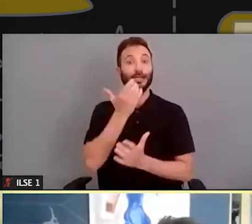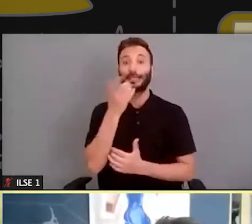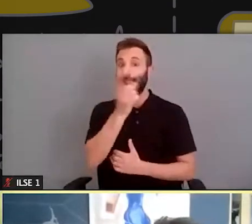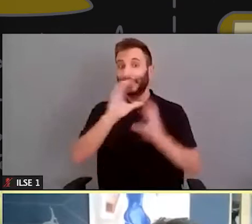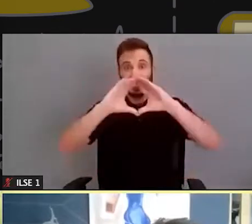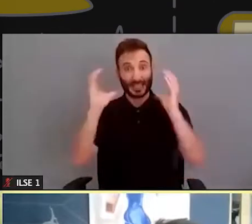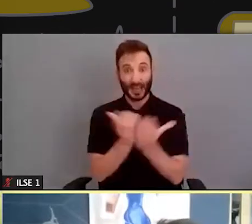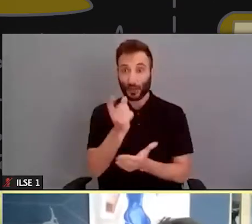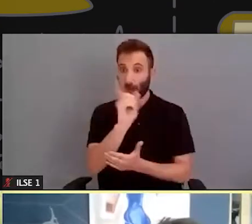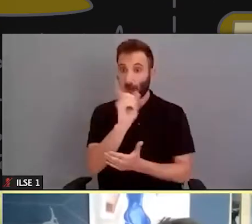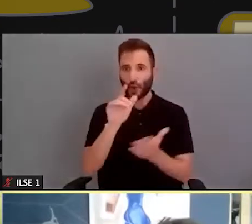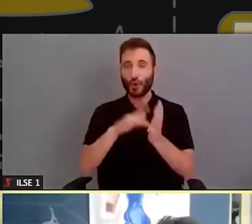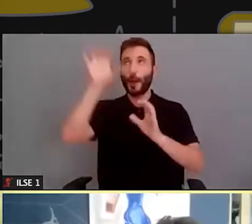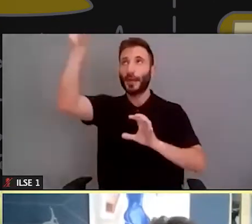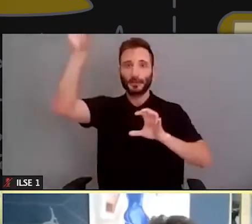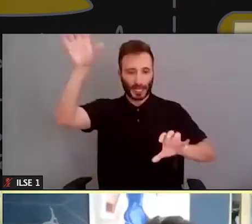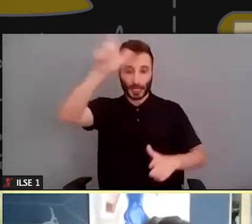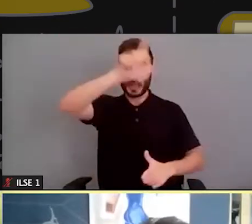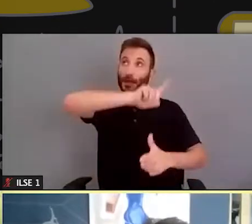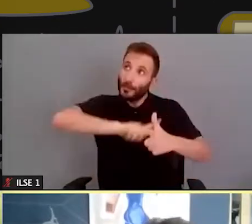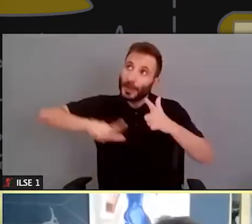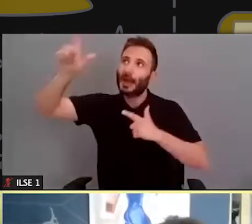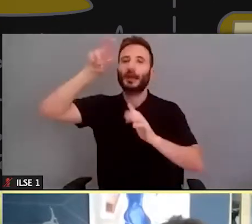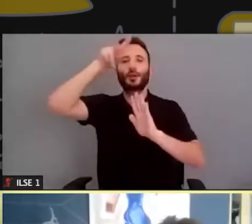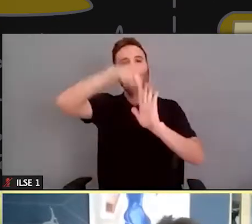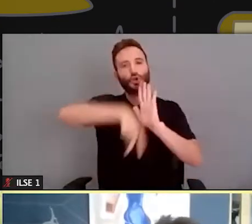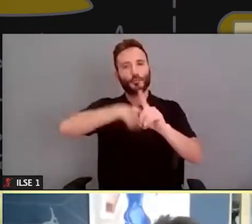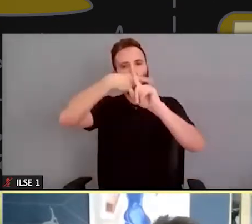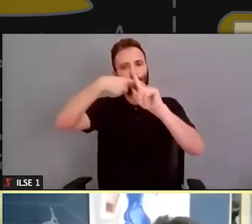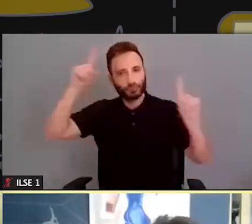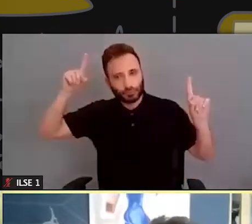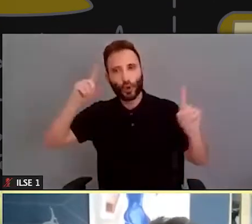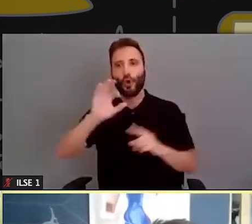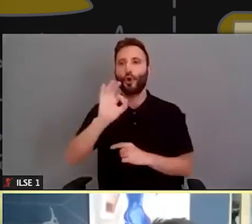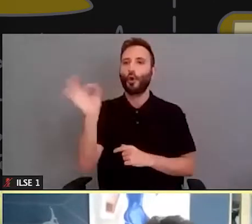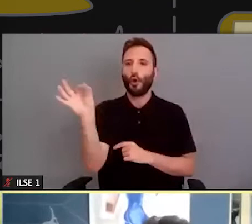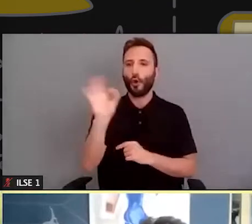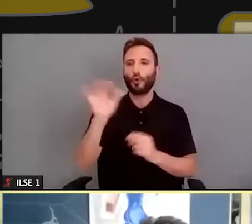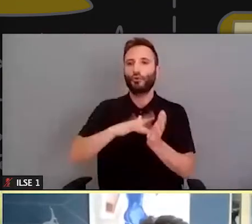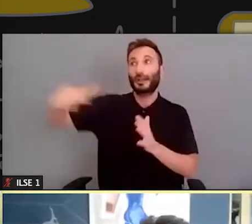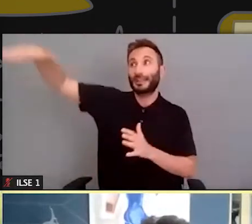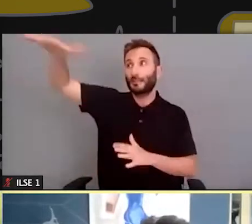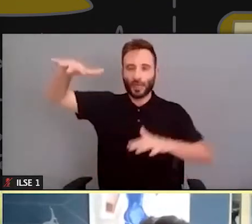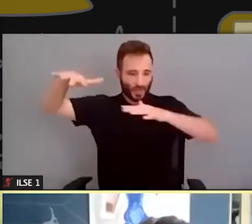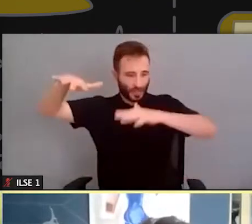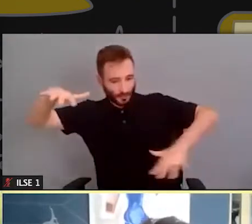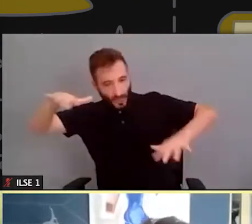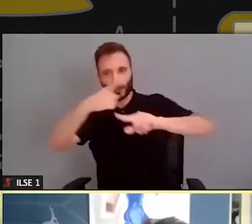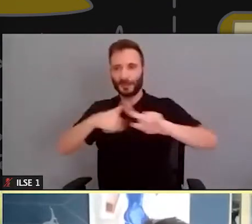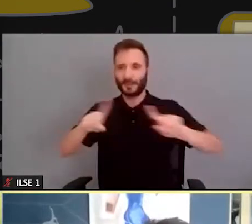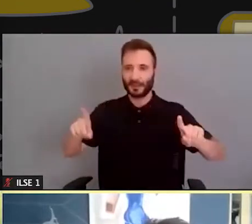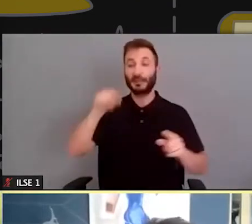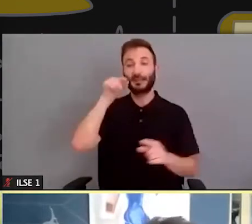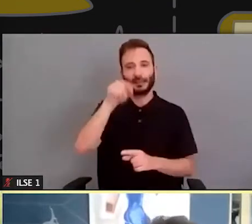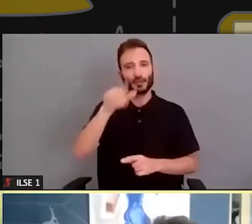entre varias regiones o países con reglas distintas, dimensiones distintas, y claramente para